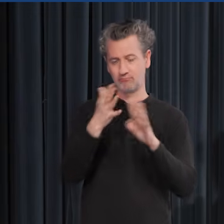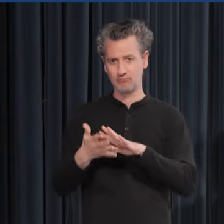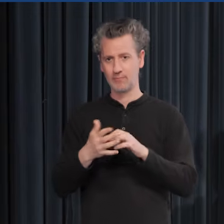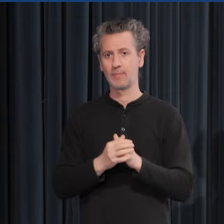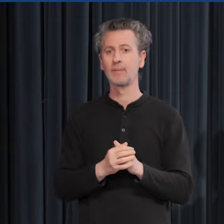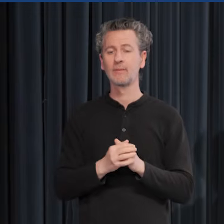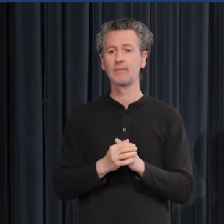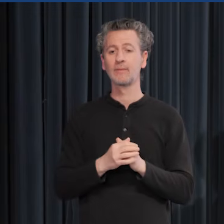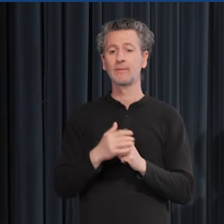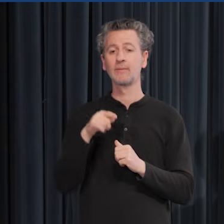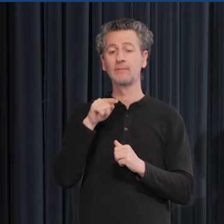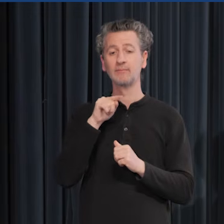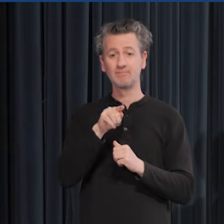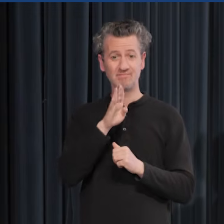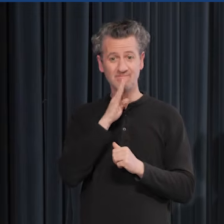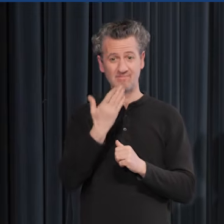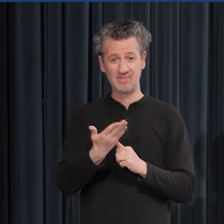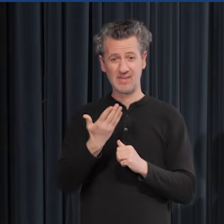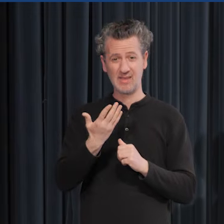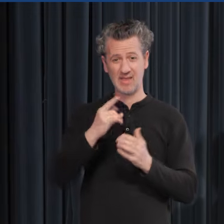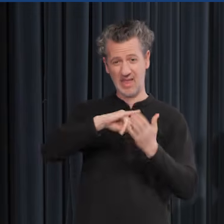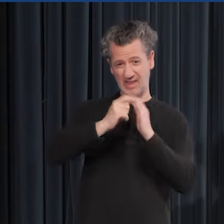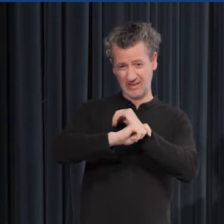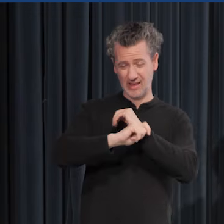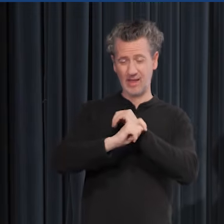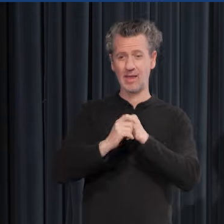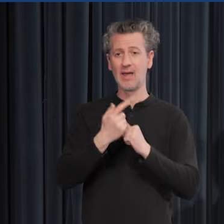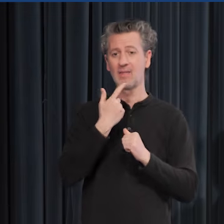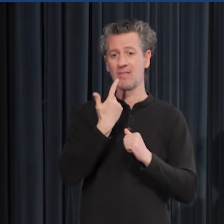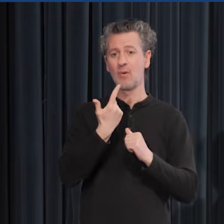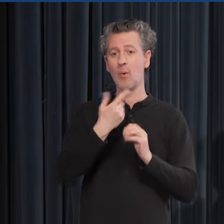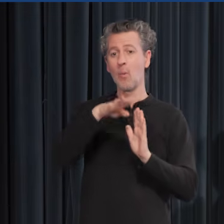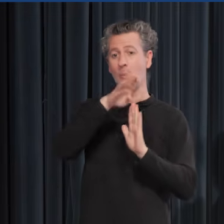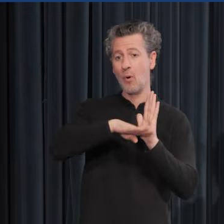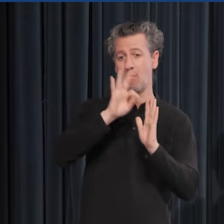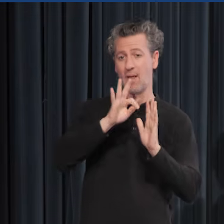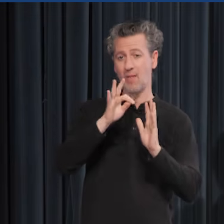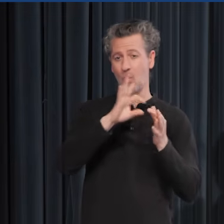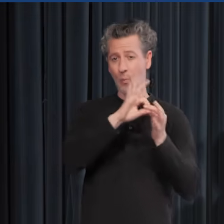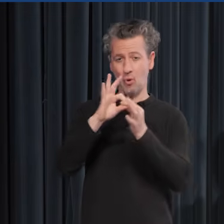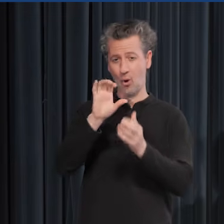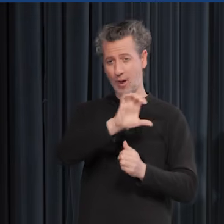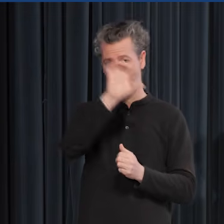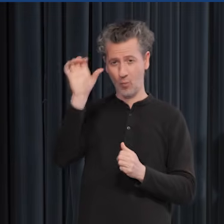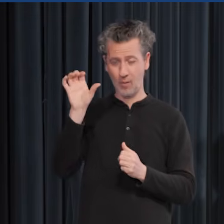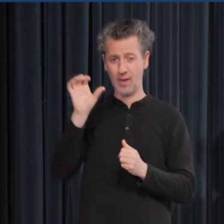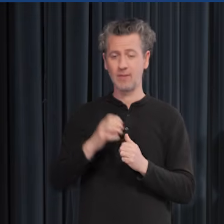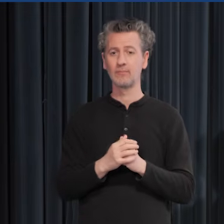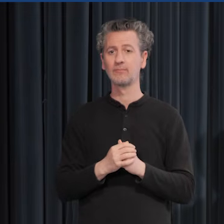sentido, la propia estrategia dice que los programas de la Unión Europea que apoyan a